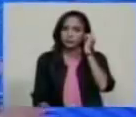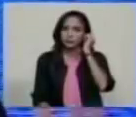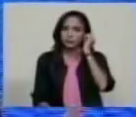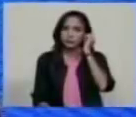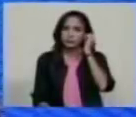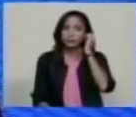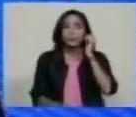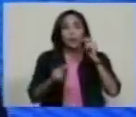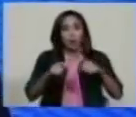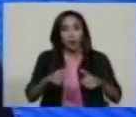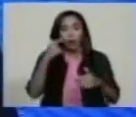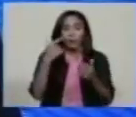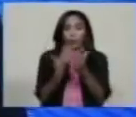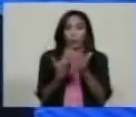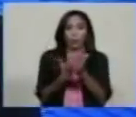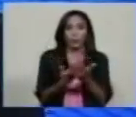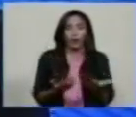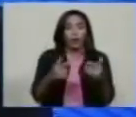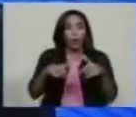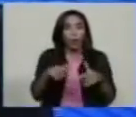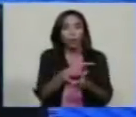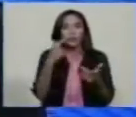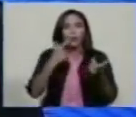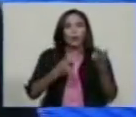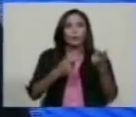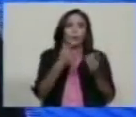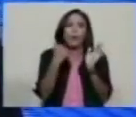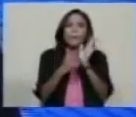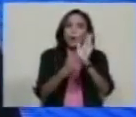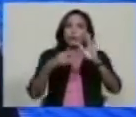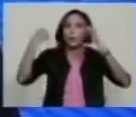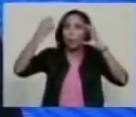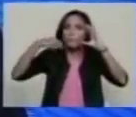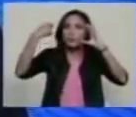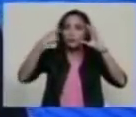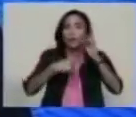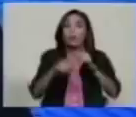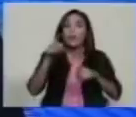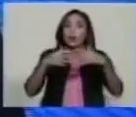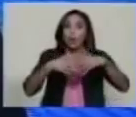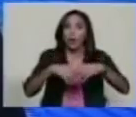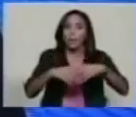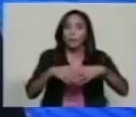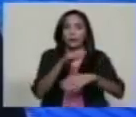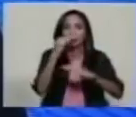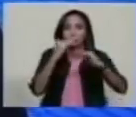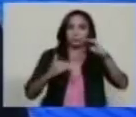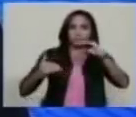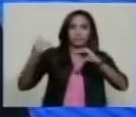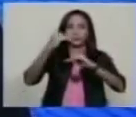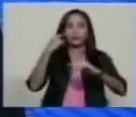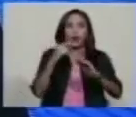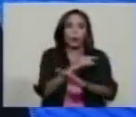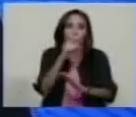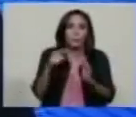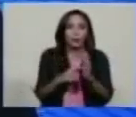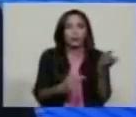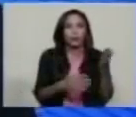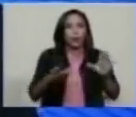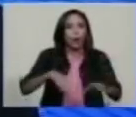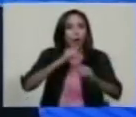pudiéramos reeditar lo que vamos a hacer en Shanghái. Tenemos inclusive empresas que tienen un alto potencial en